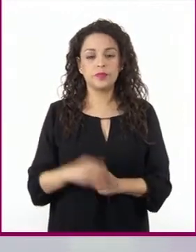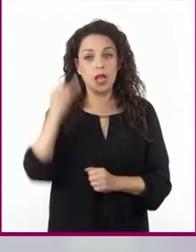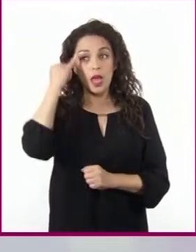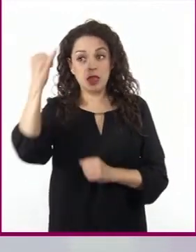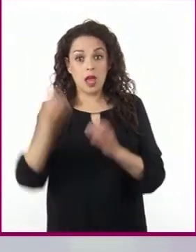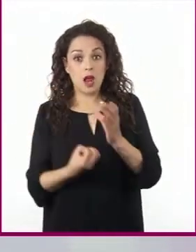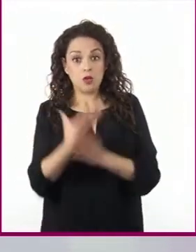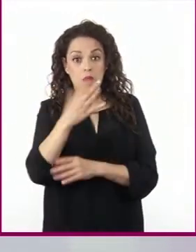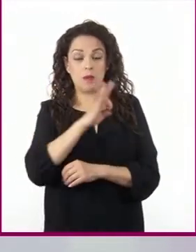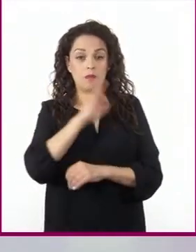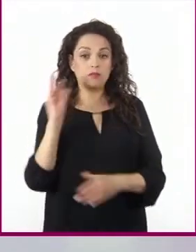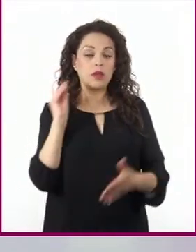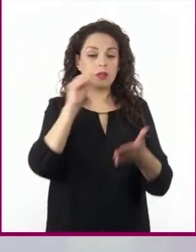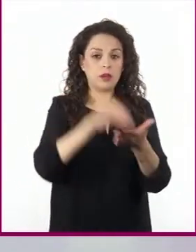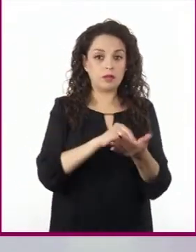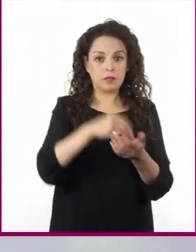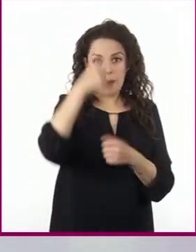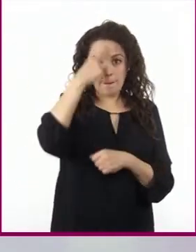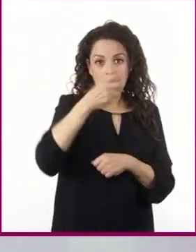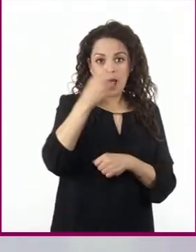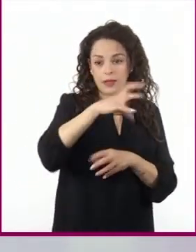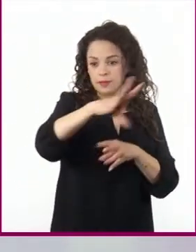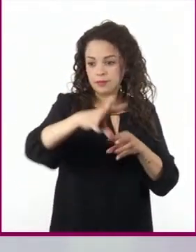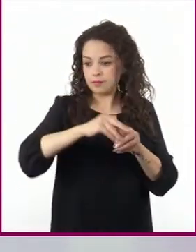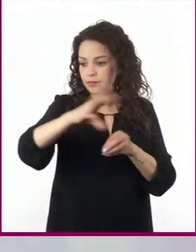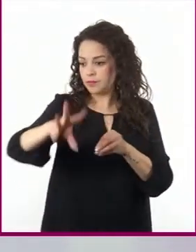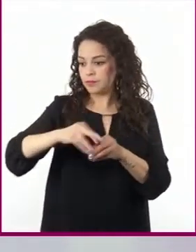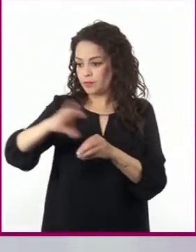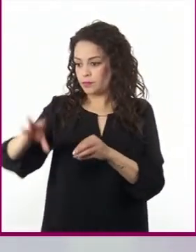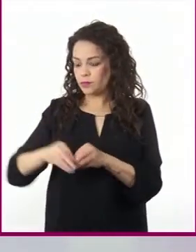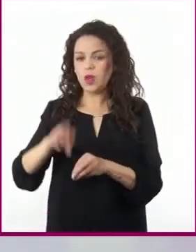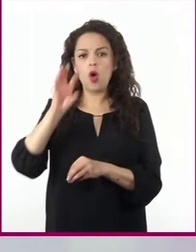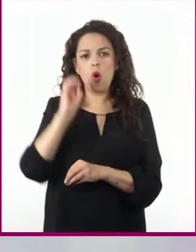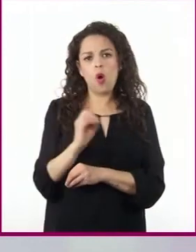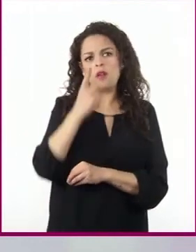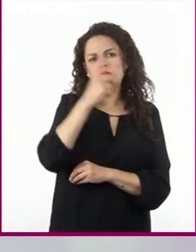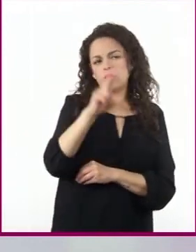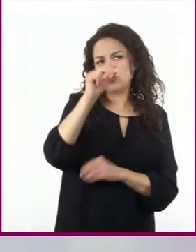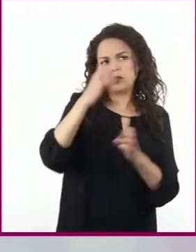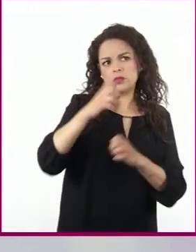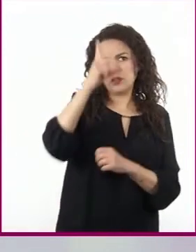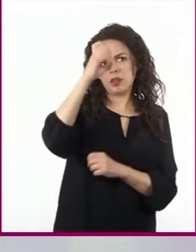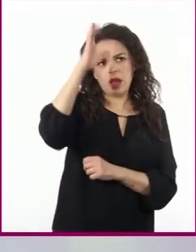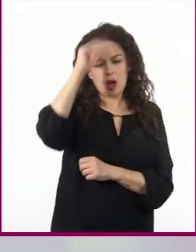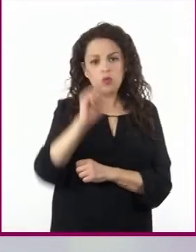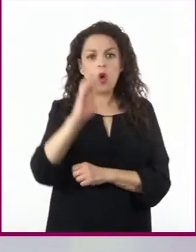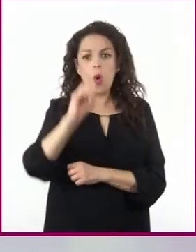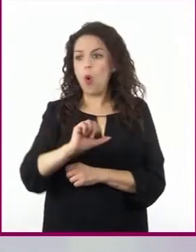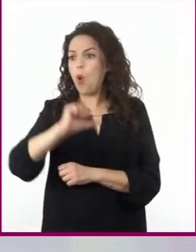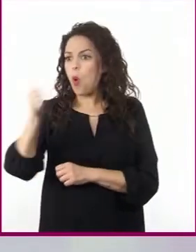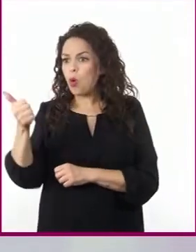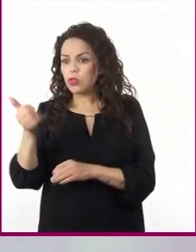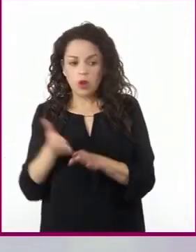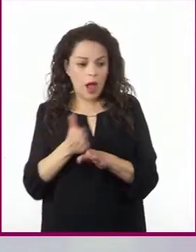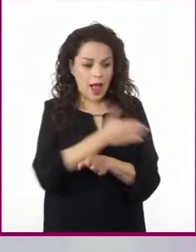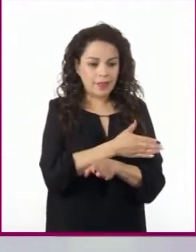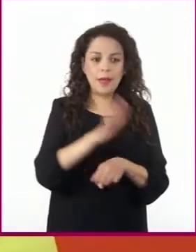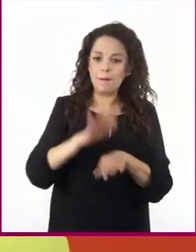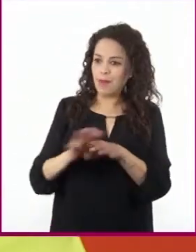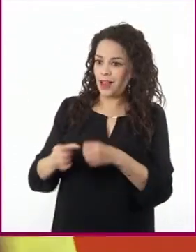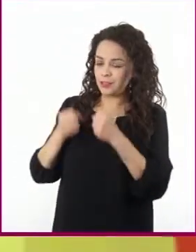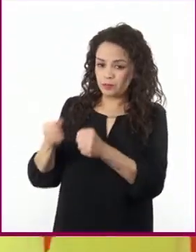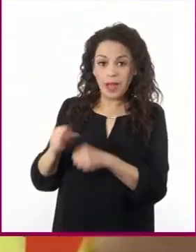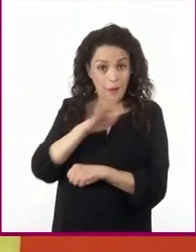puede añadirse para complementar, contradecir o reforzar otra anterior. ¿Podría darnos algunos